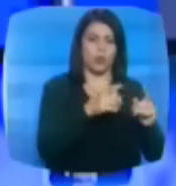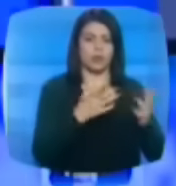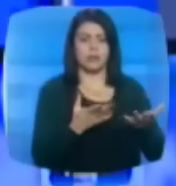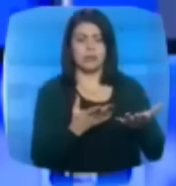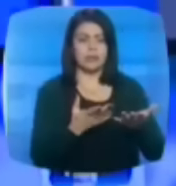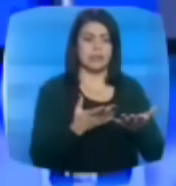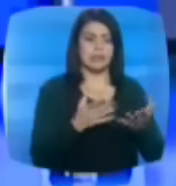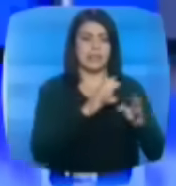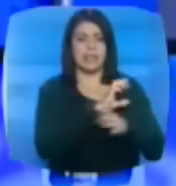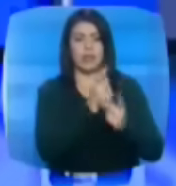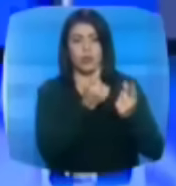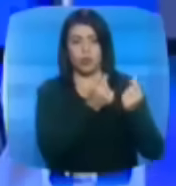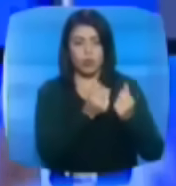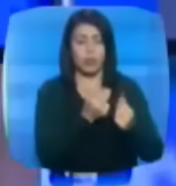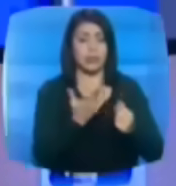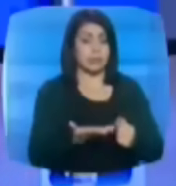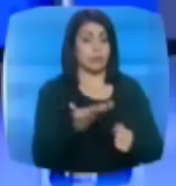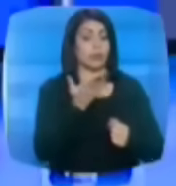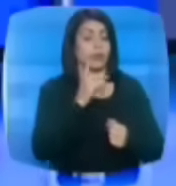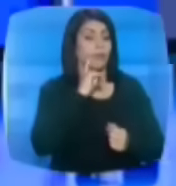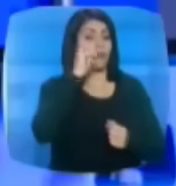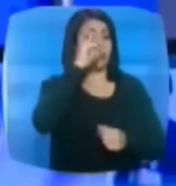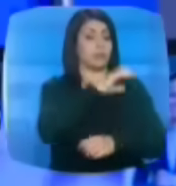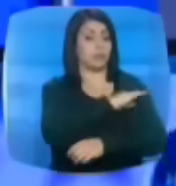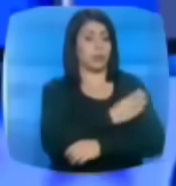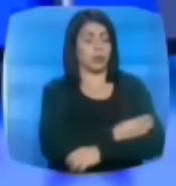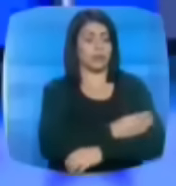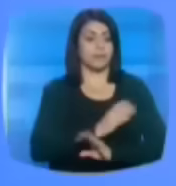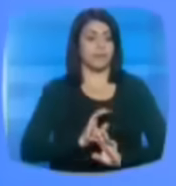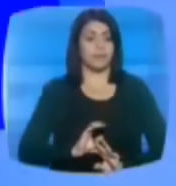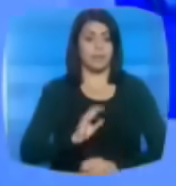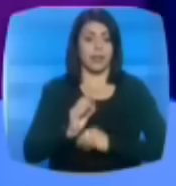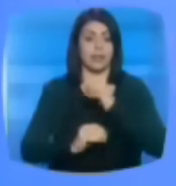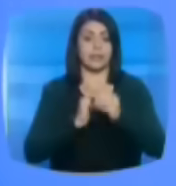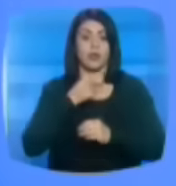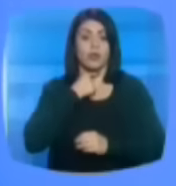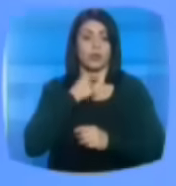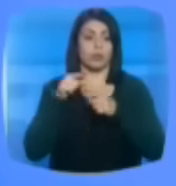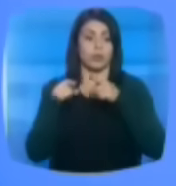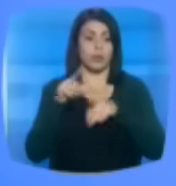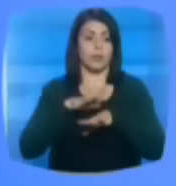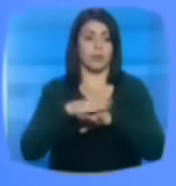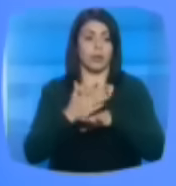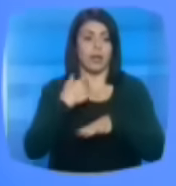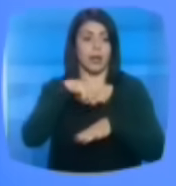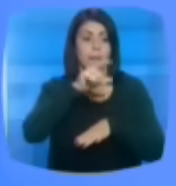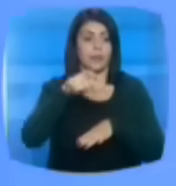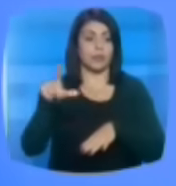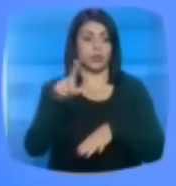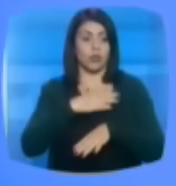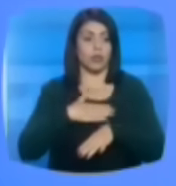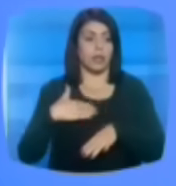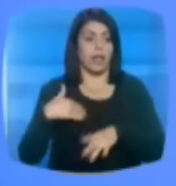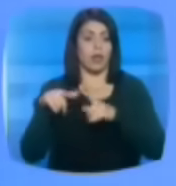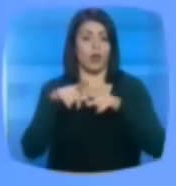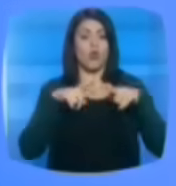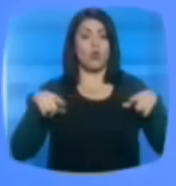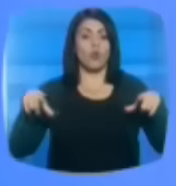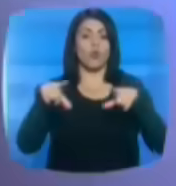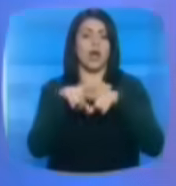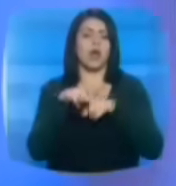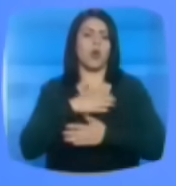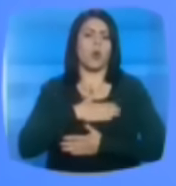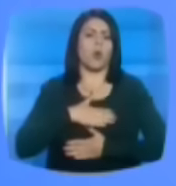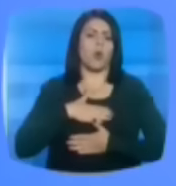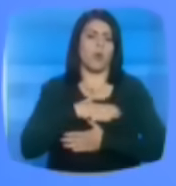con economía, prestigio, fama, poder, etc. El de hacer lo que te gusta me llama la atención porque hay personas que no quieren salir de su zona de